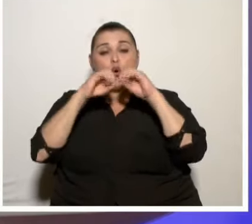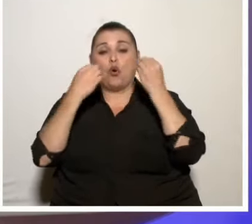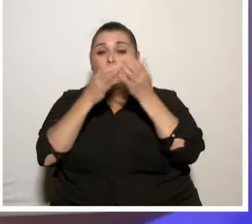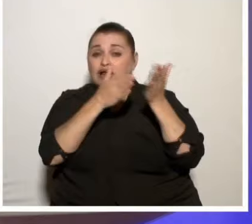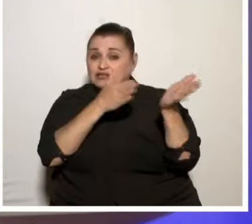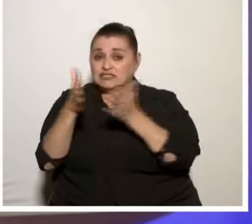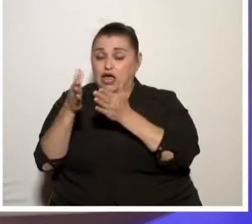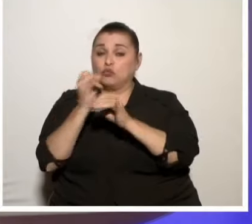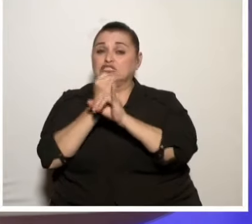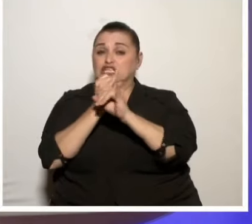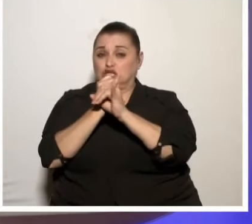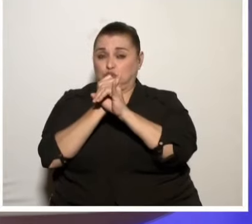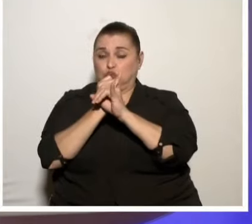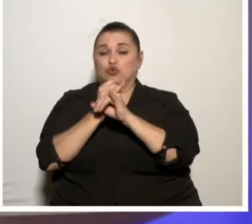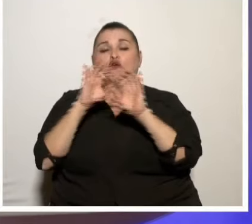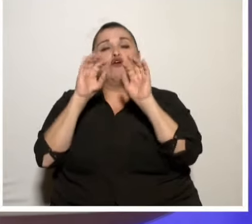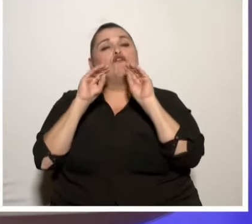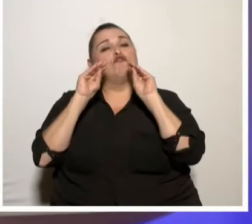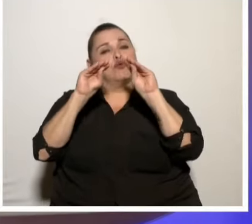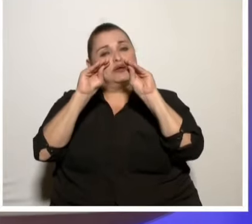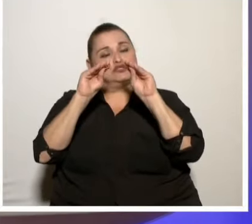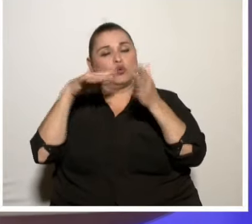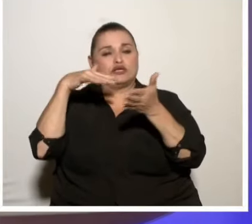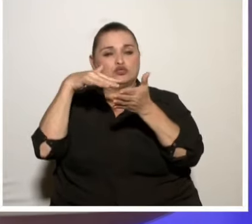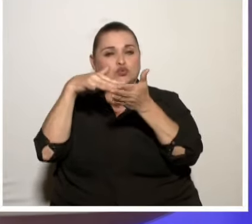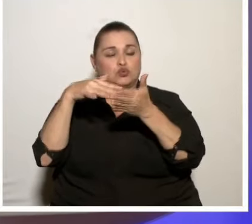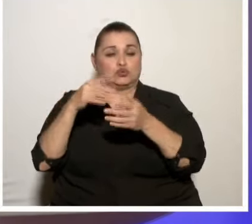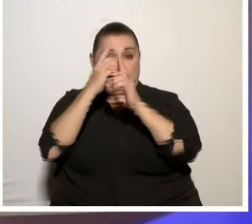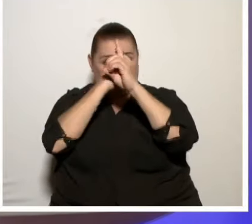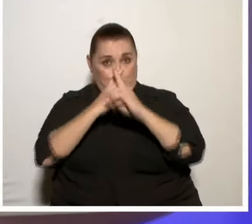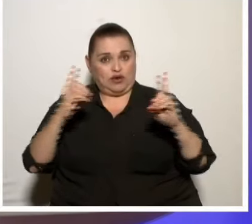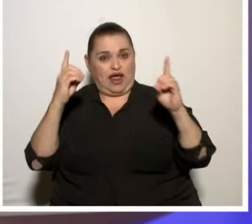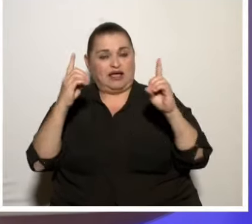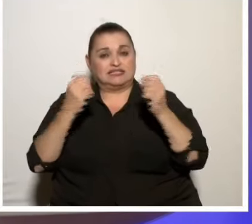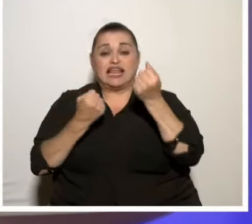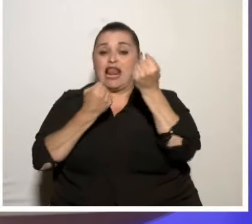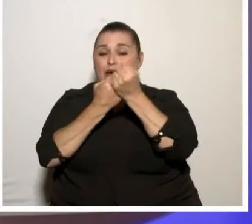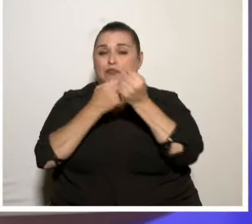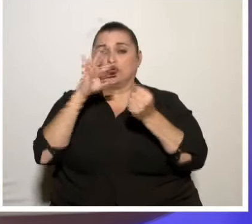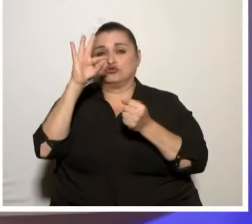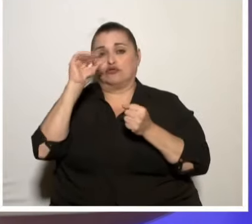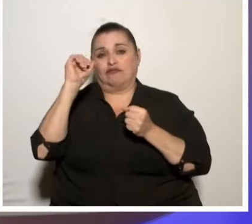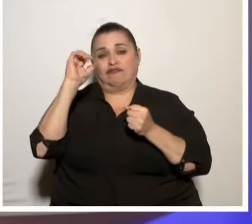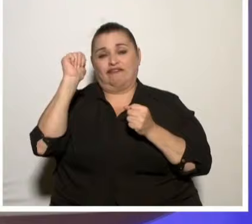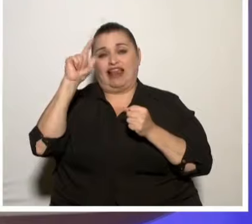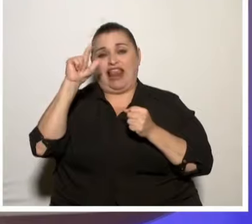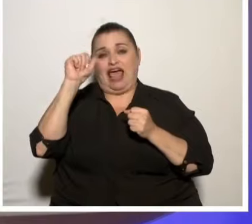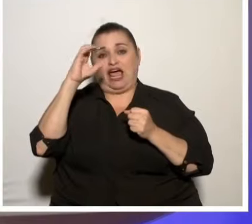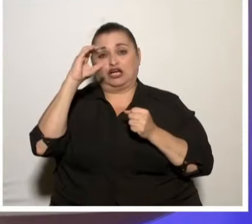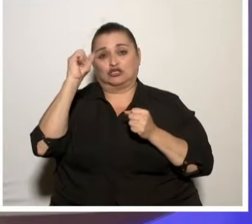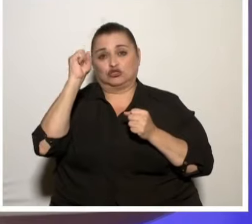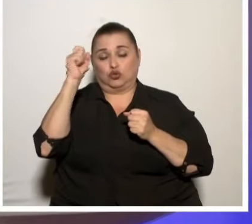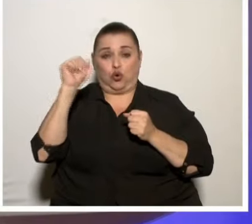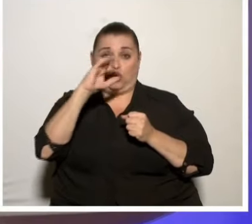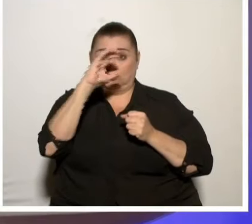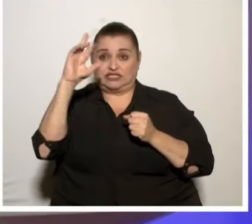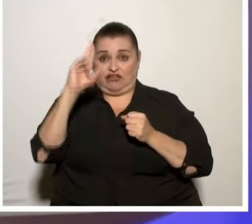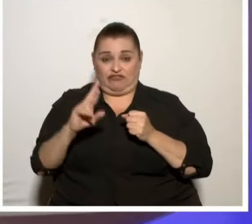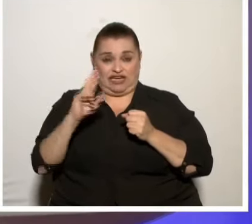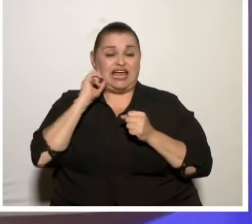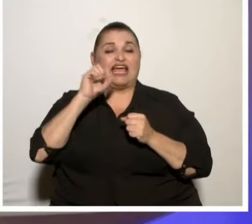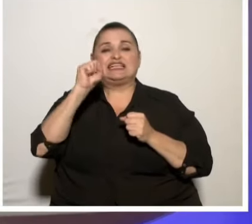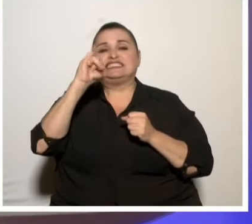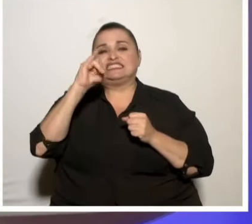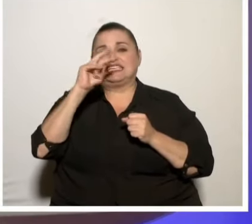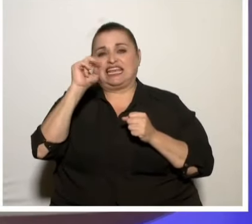el Instituto de Formación y Estudios en Democracia, con el apoyo de Flaxo Costa Rica y CINAR Costa Rica Medios.